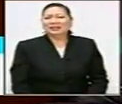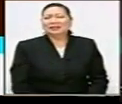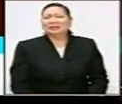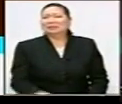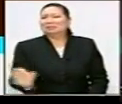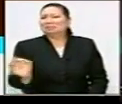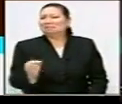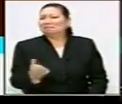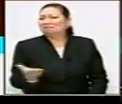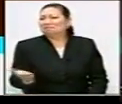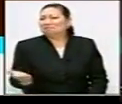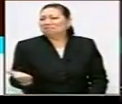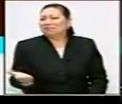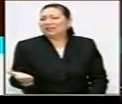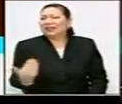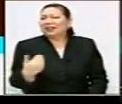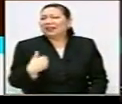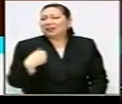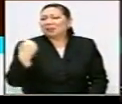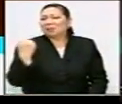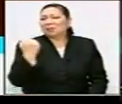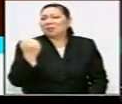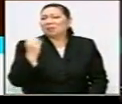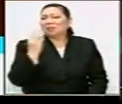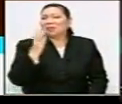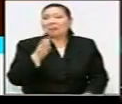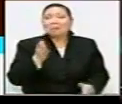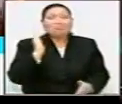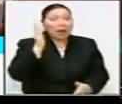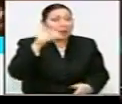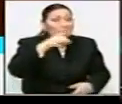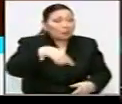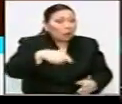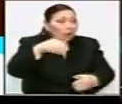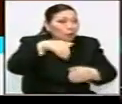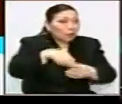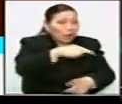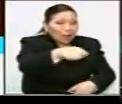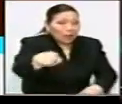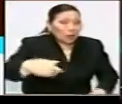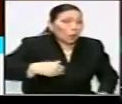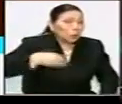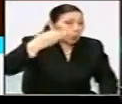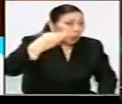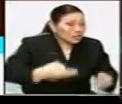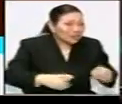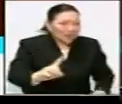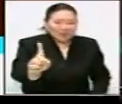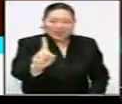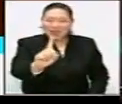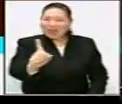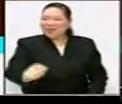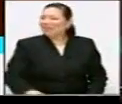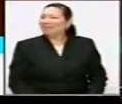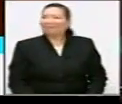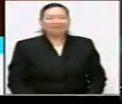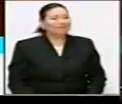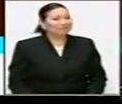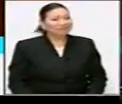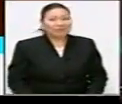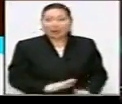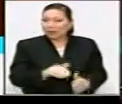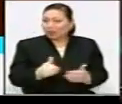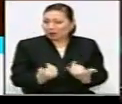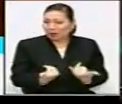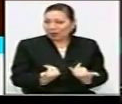ni siquiera tienen el poder emanado del pueblo. Entonces tiene que haber equilibrio de poderes. Ahora, en todo